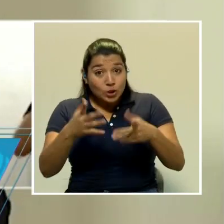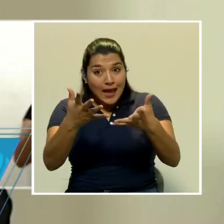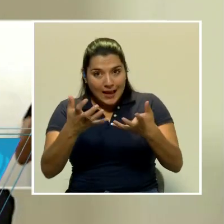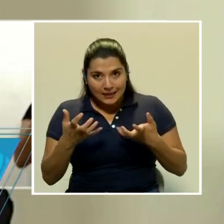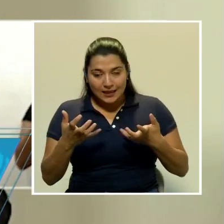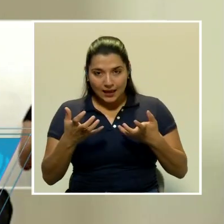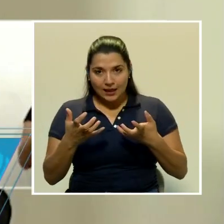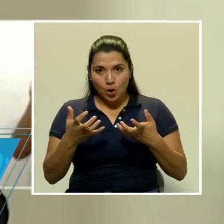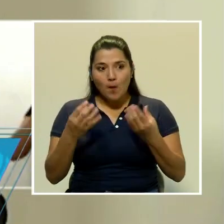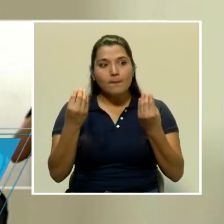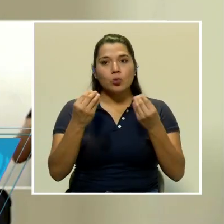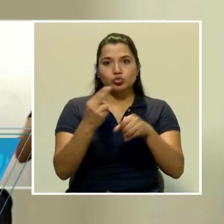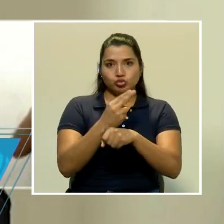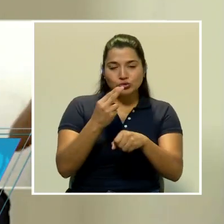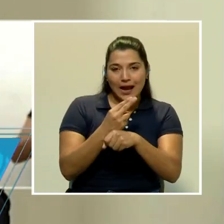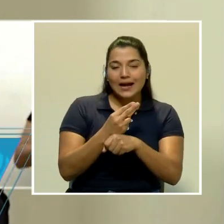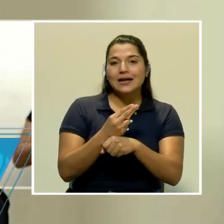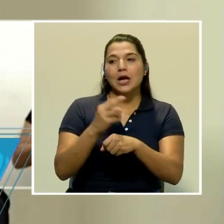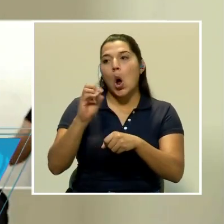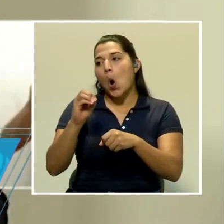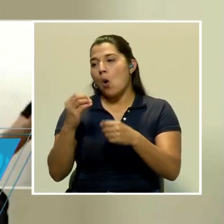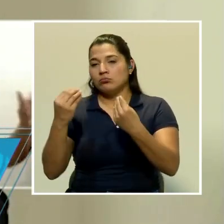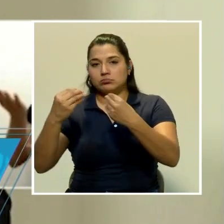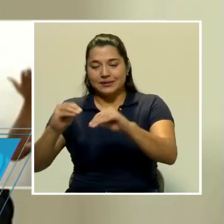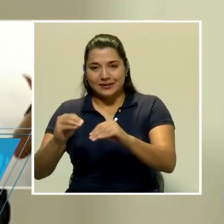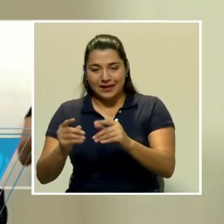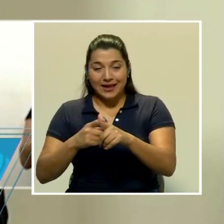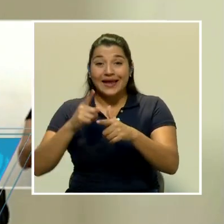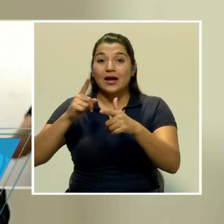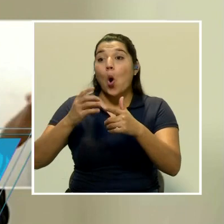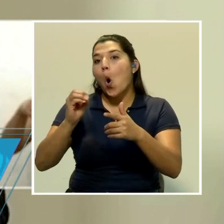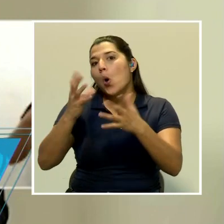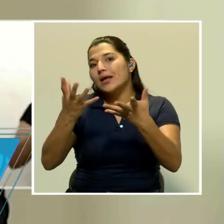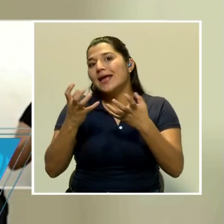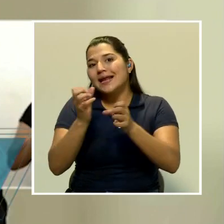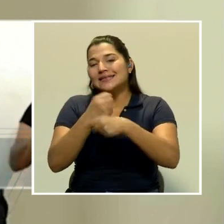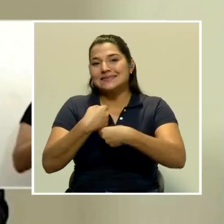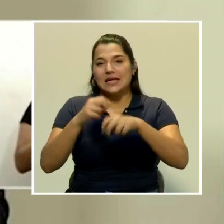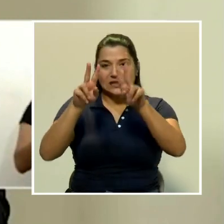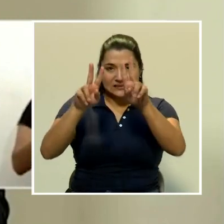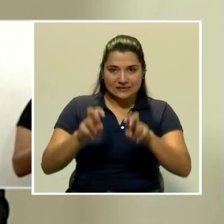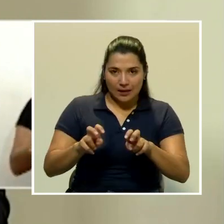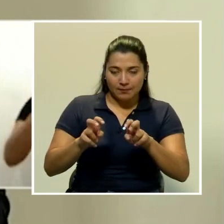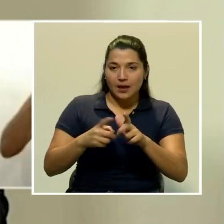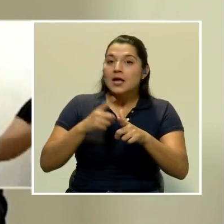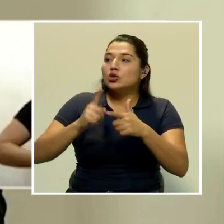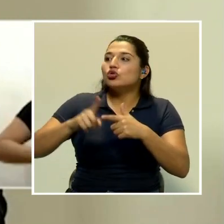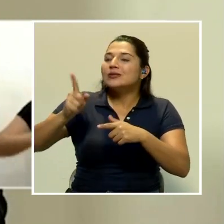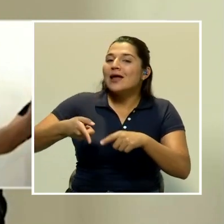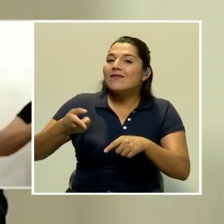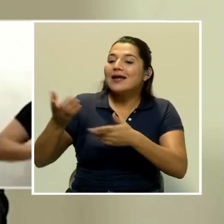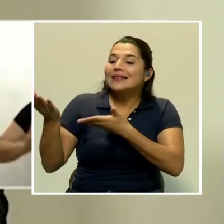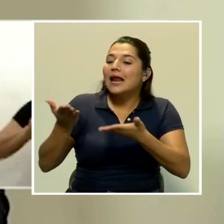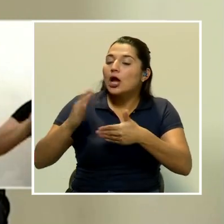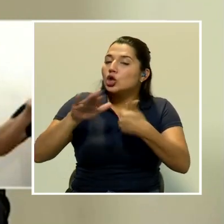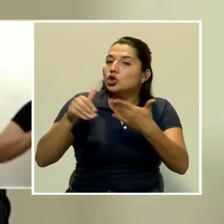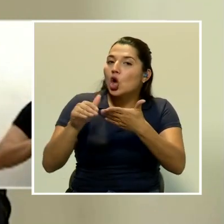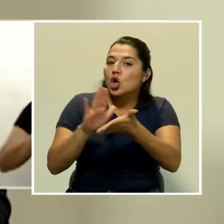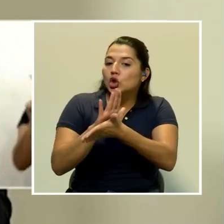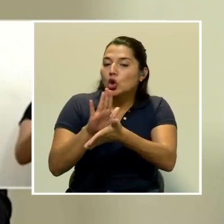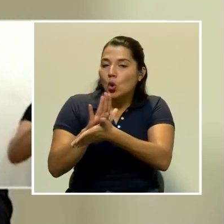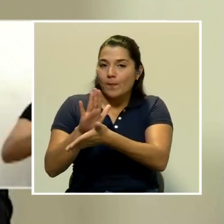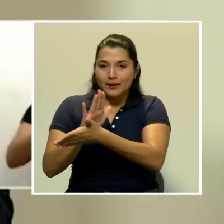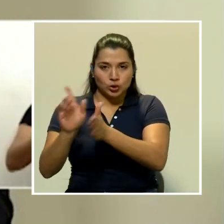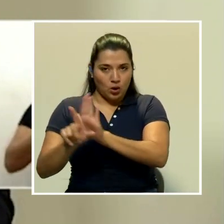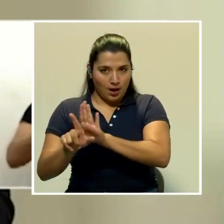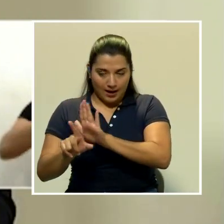evidencia rigurosa científica y primero, de una vez que ya se autoriza por parte de salud que puedan usarlas, que no es que estamos poniendo trabas para su